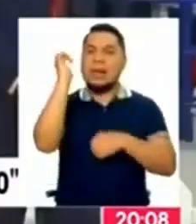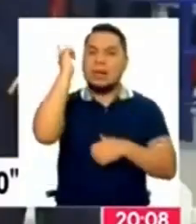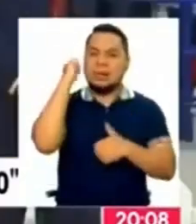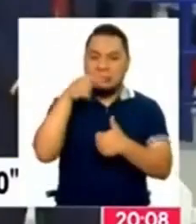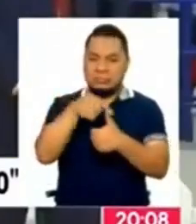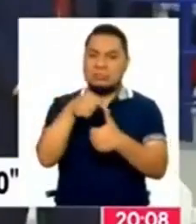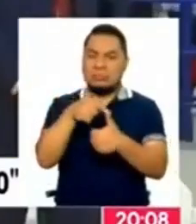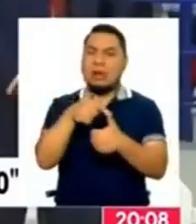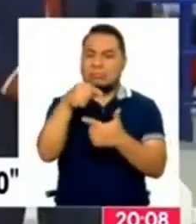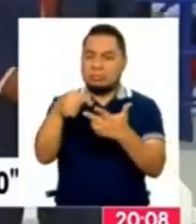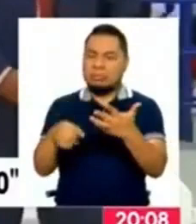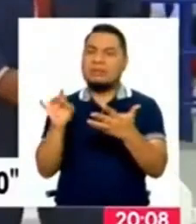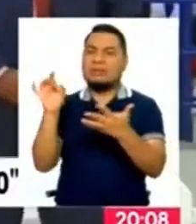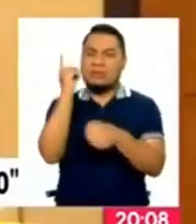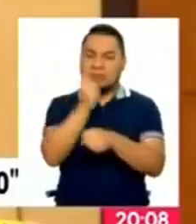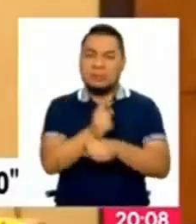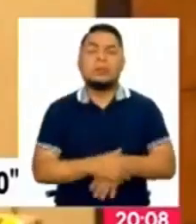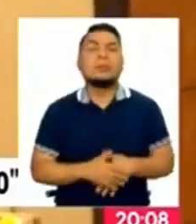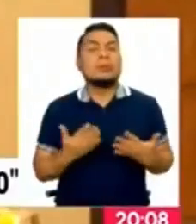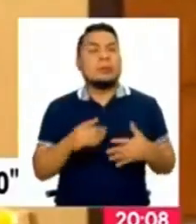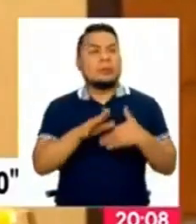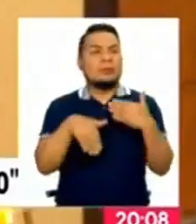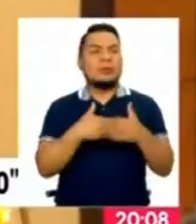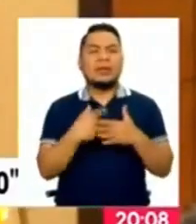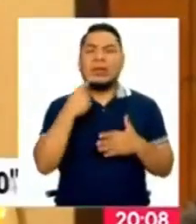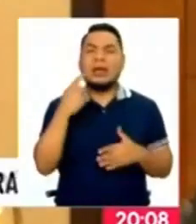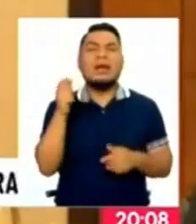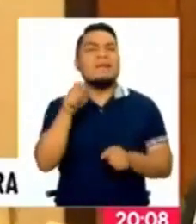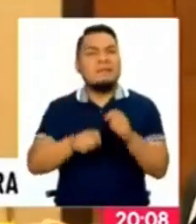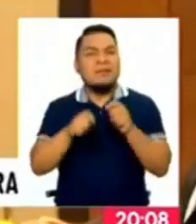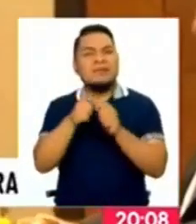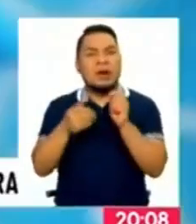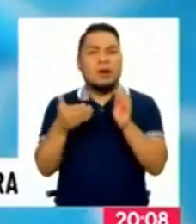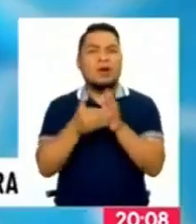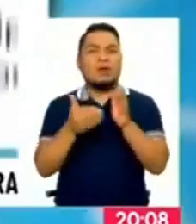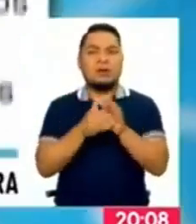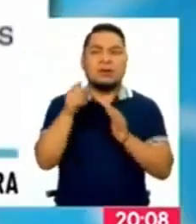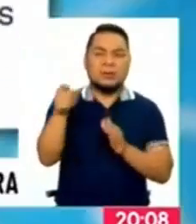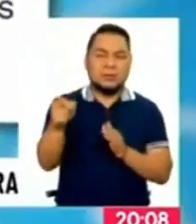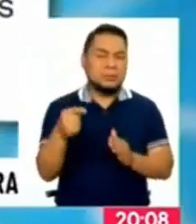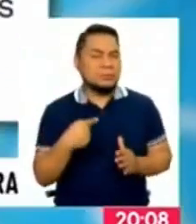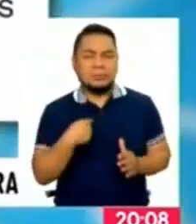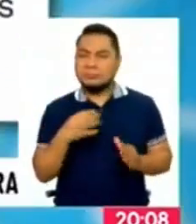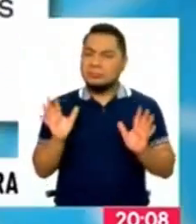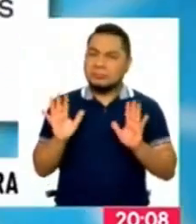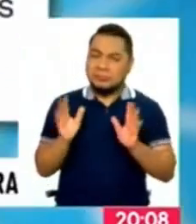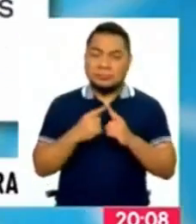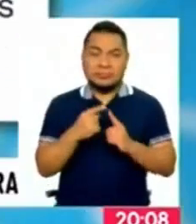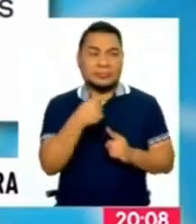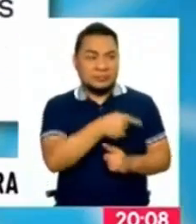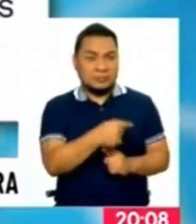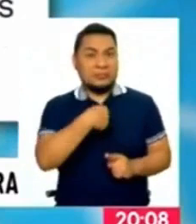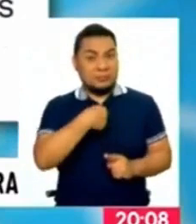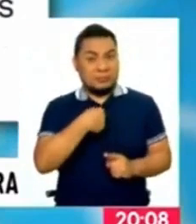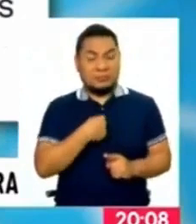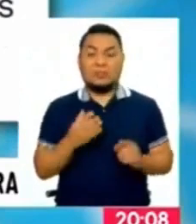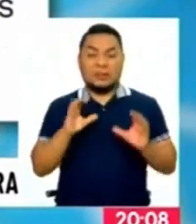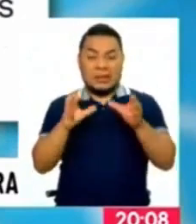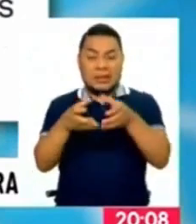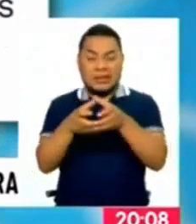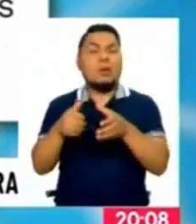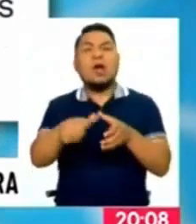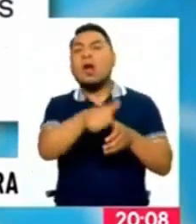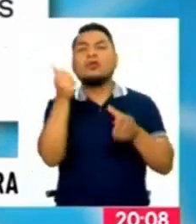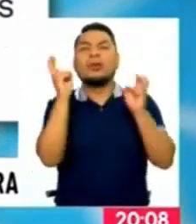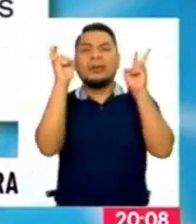de pedro castillo el ministro del interior uy libertad hizo jugada nombró ayer al general r withman ríos